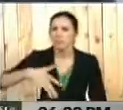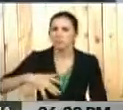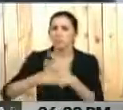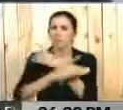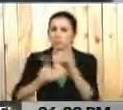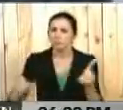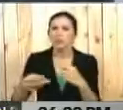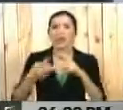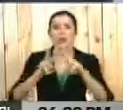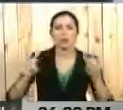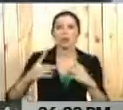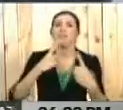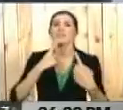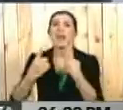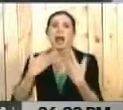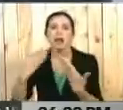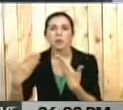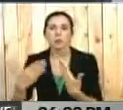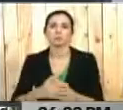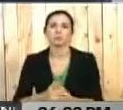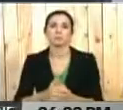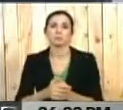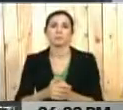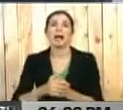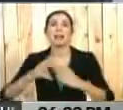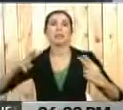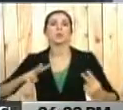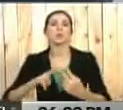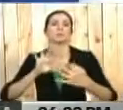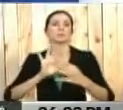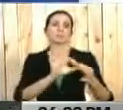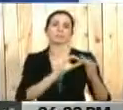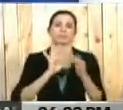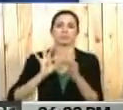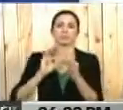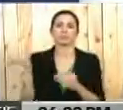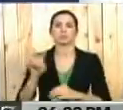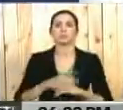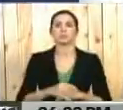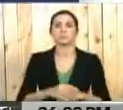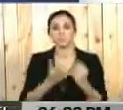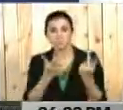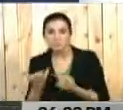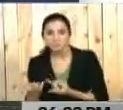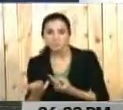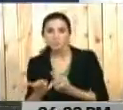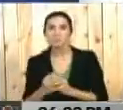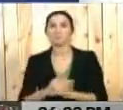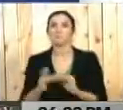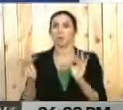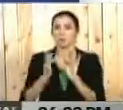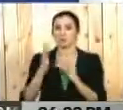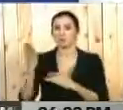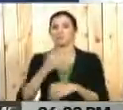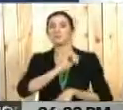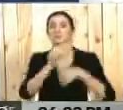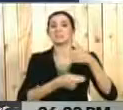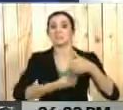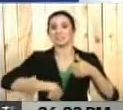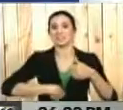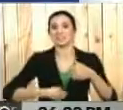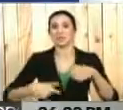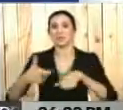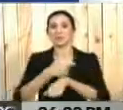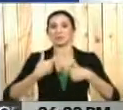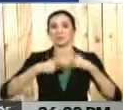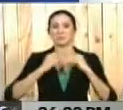paz, al diálogo, al encuentro entre los venezolanos. Doctor, yo le invito a que le demos el pase al vicepresidente ejecutivo. ¿Cómo no, mi